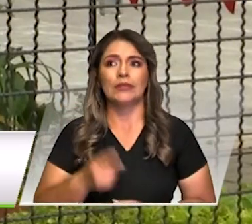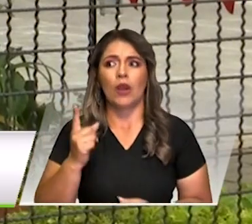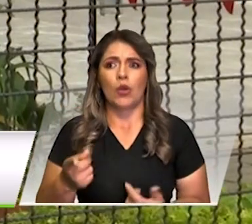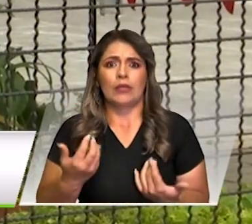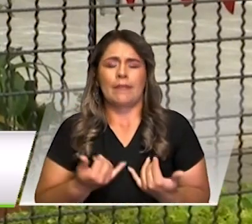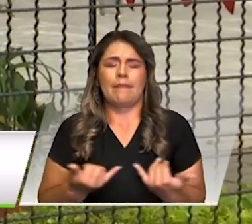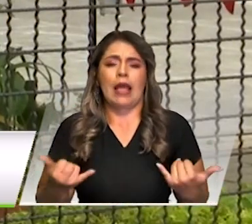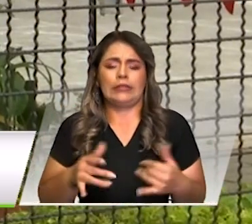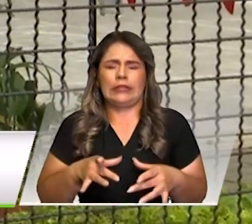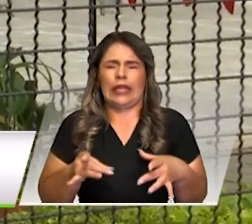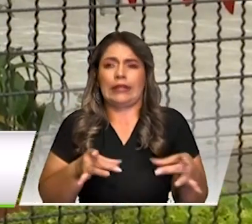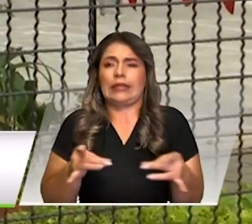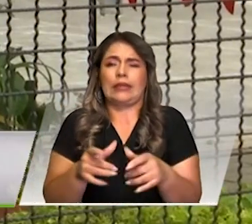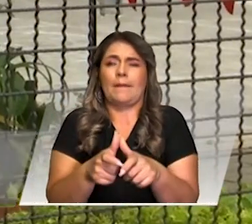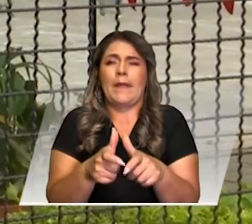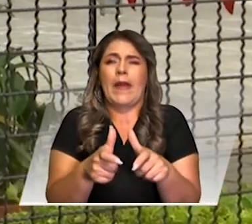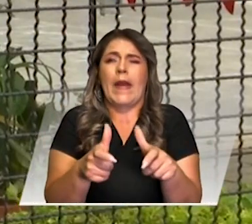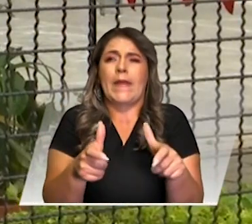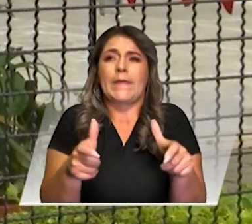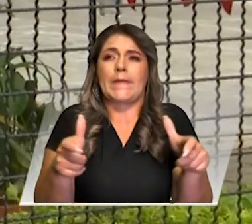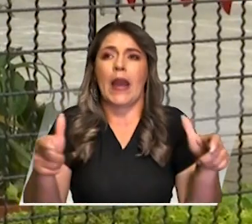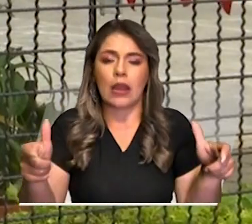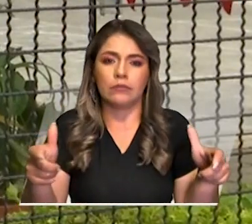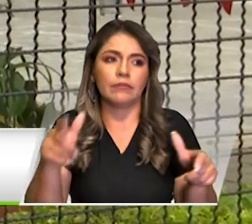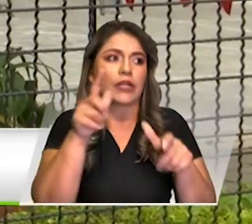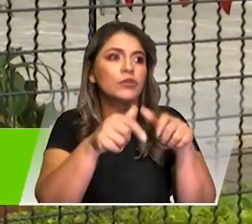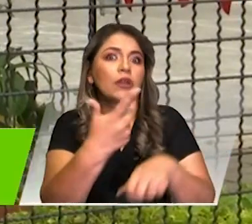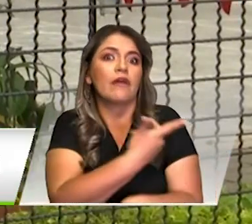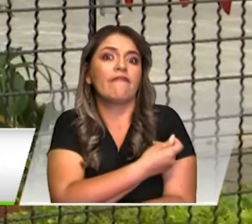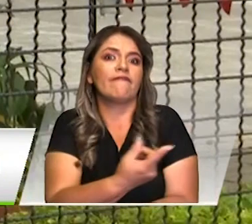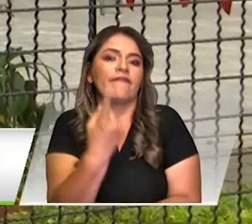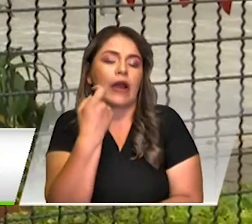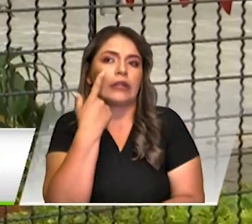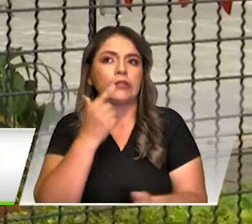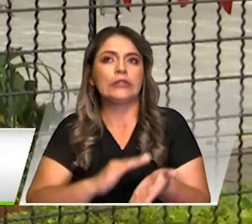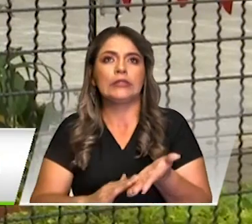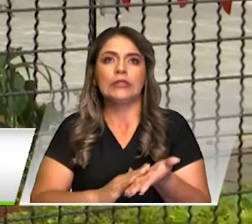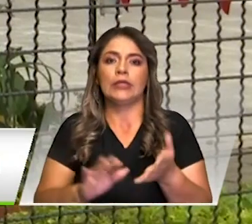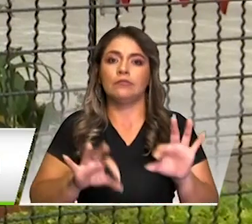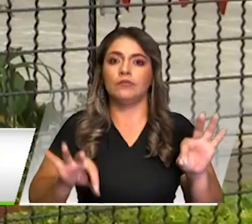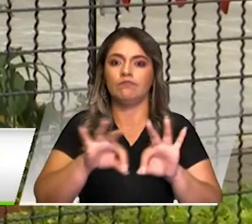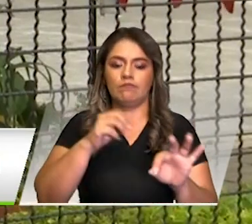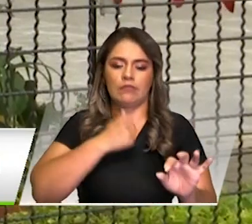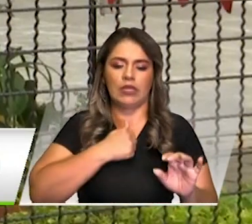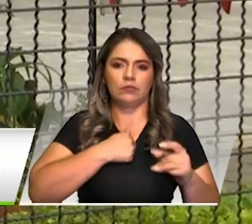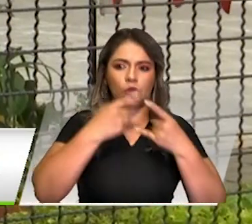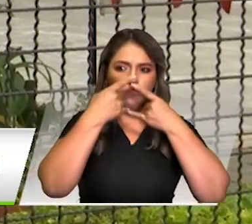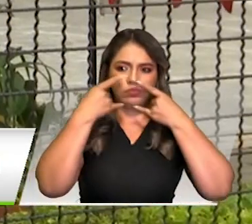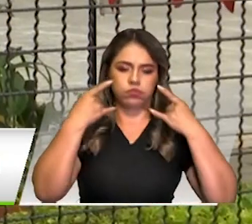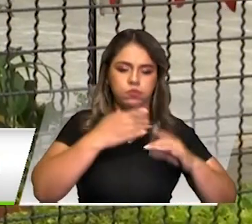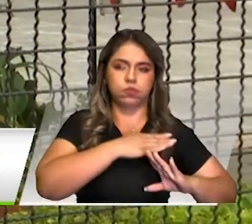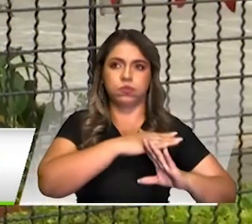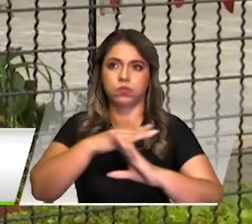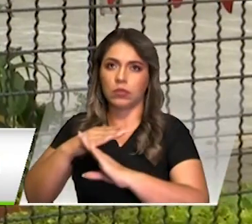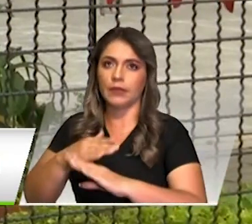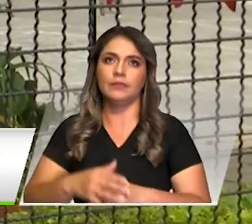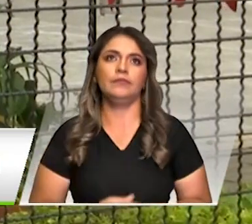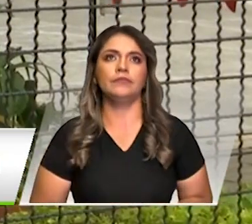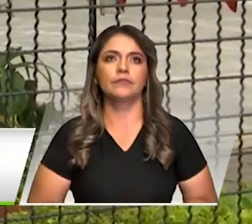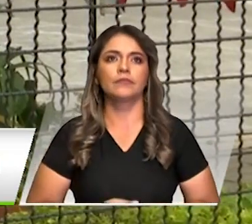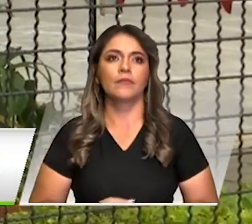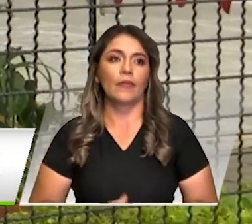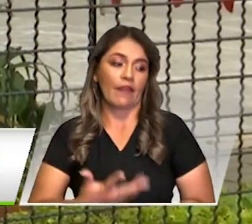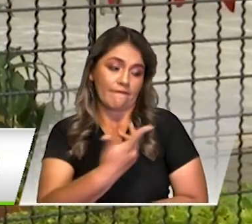y que definitivamente afecta a la población que no está vacunada entonces nuestra invitación es a que nos protejamos a que la vacunación nos protege de las nuevas variantes